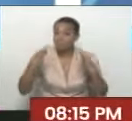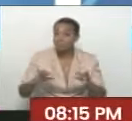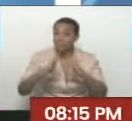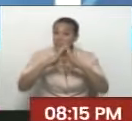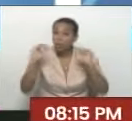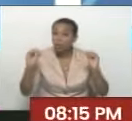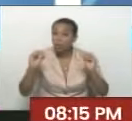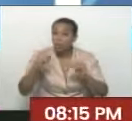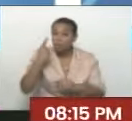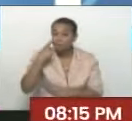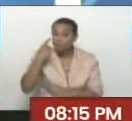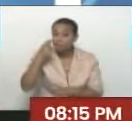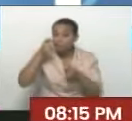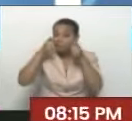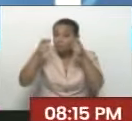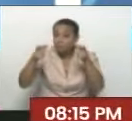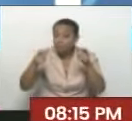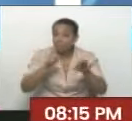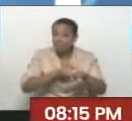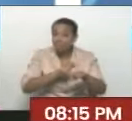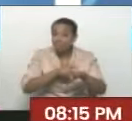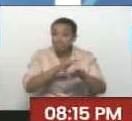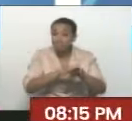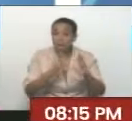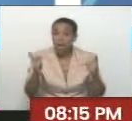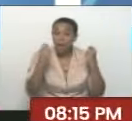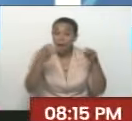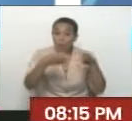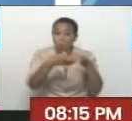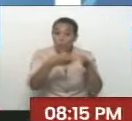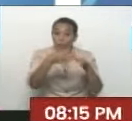mundo pendiente. Aquí está el equipo promotor